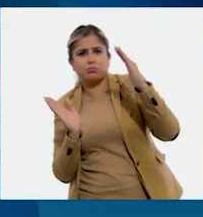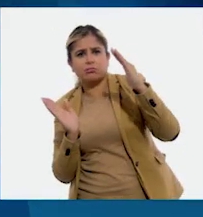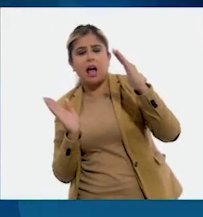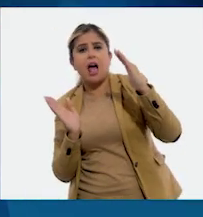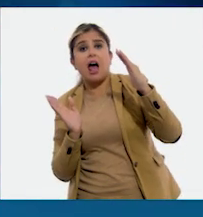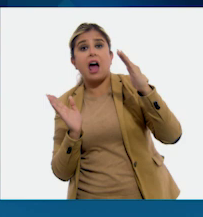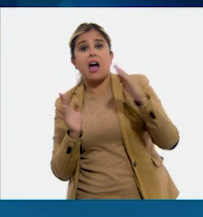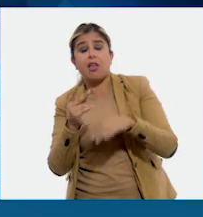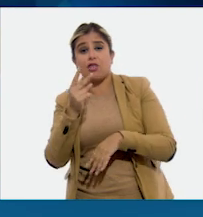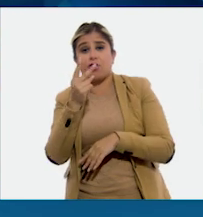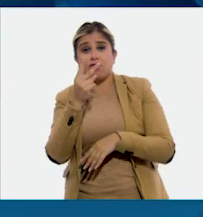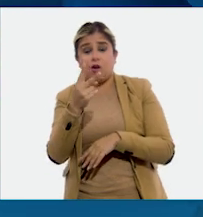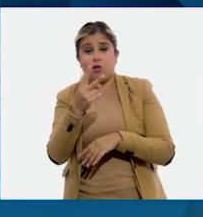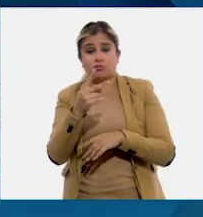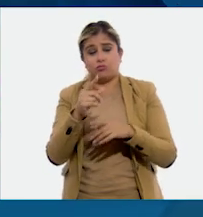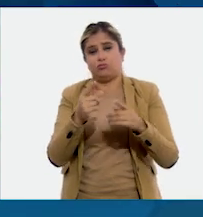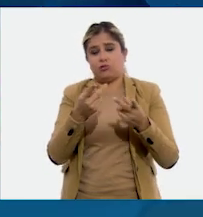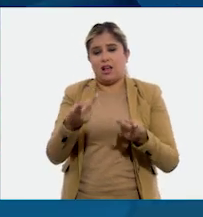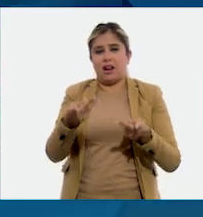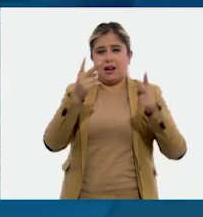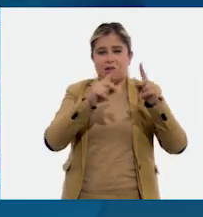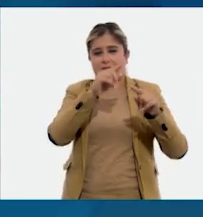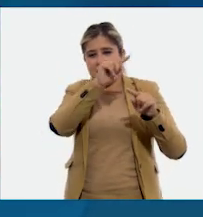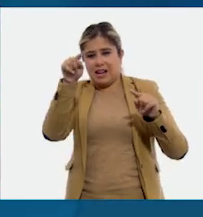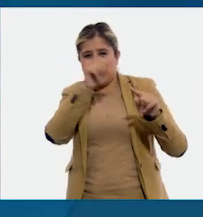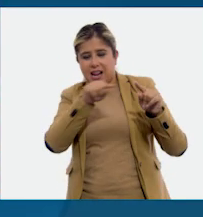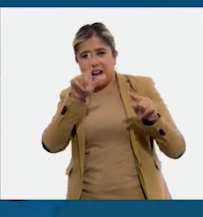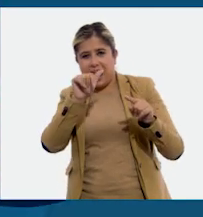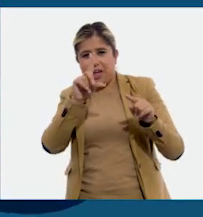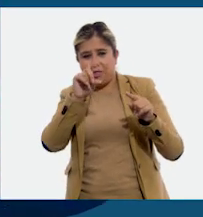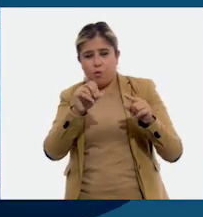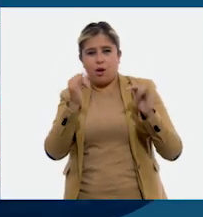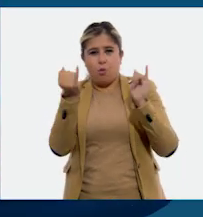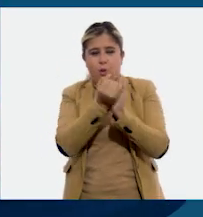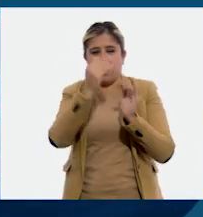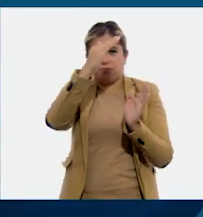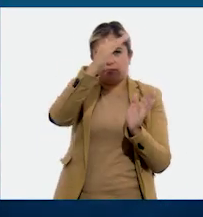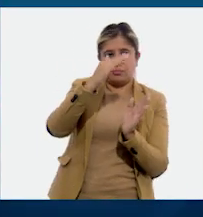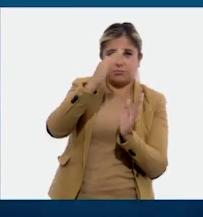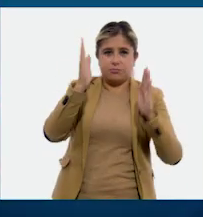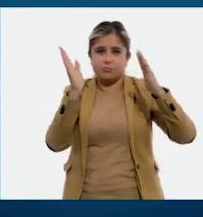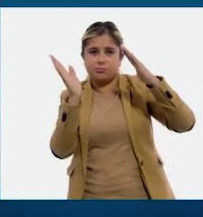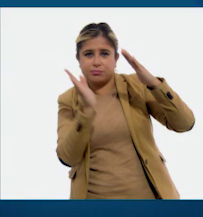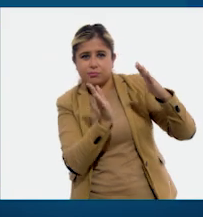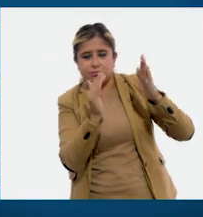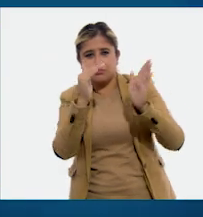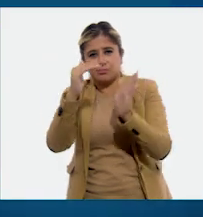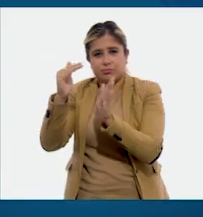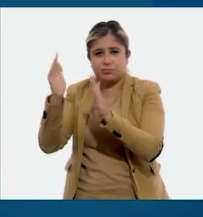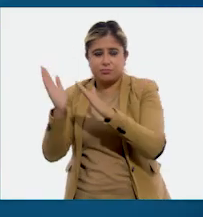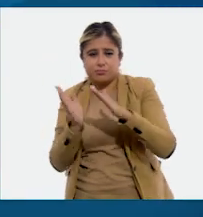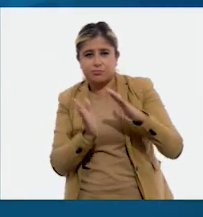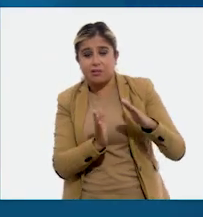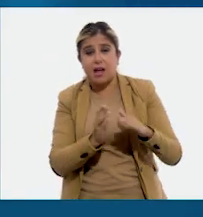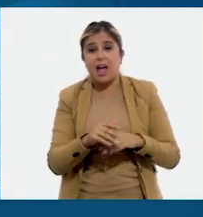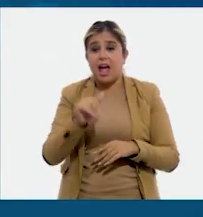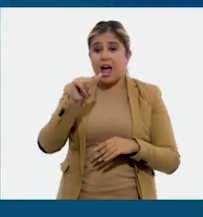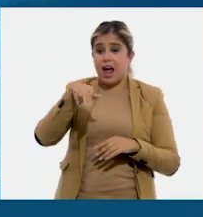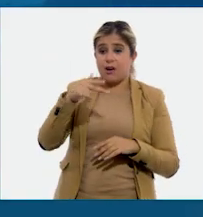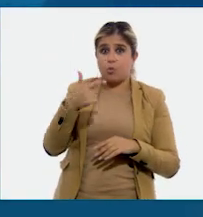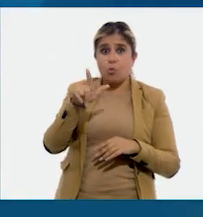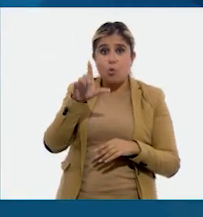tienen 2 pares de lados opuestos, iguales y paralelos entre sí, maestra. Los ángulos